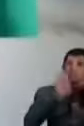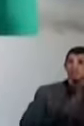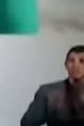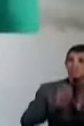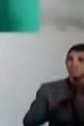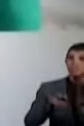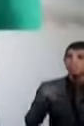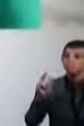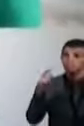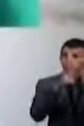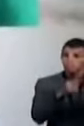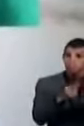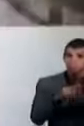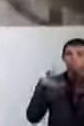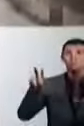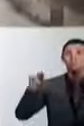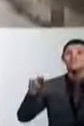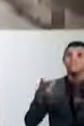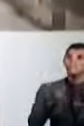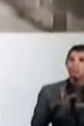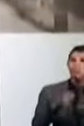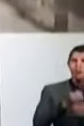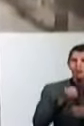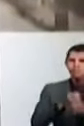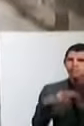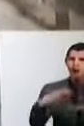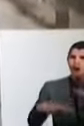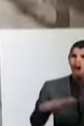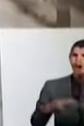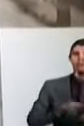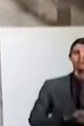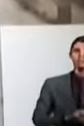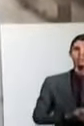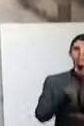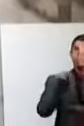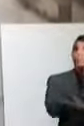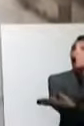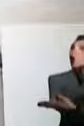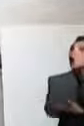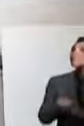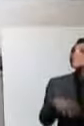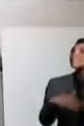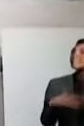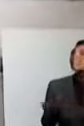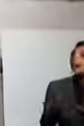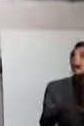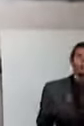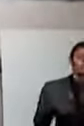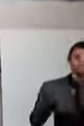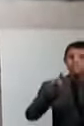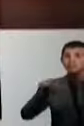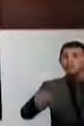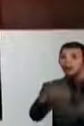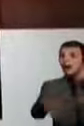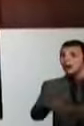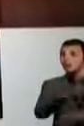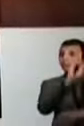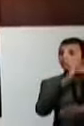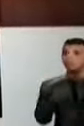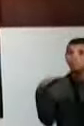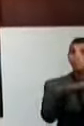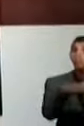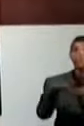y servicios en los centros de trabajo y la prohibición de movimientos de personas y vehículos. El objetivo de esta cuarentena es en